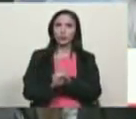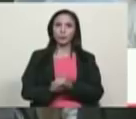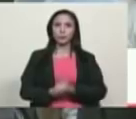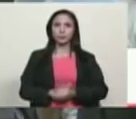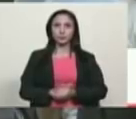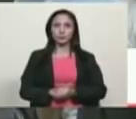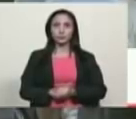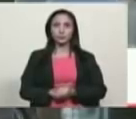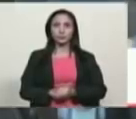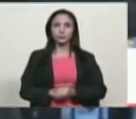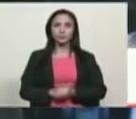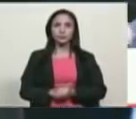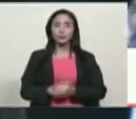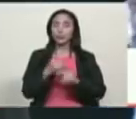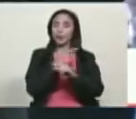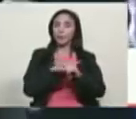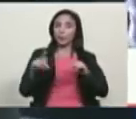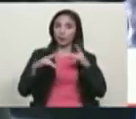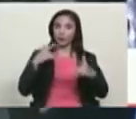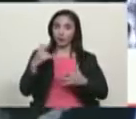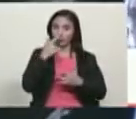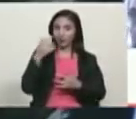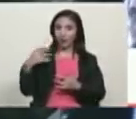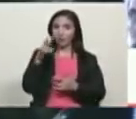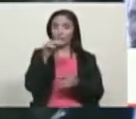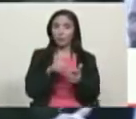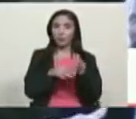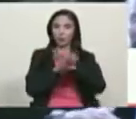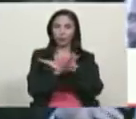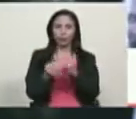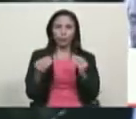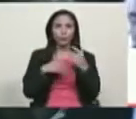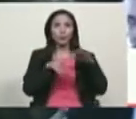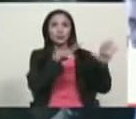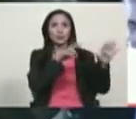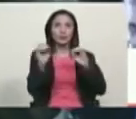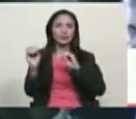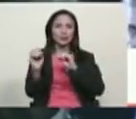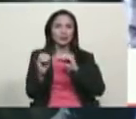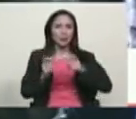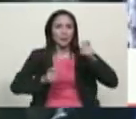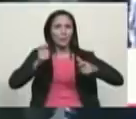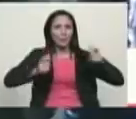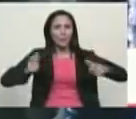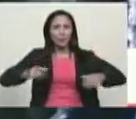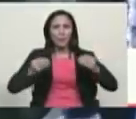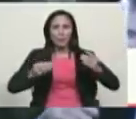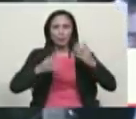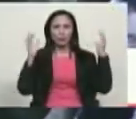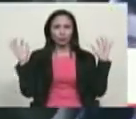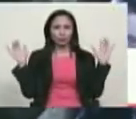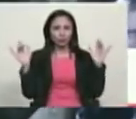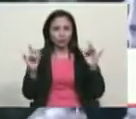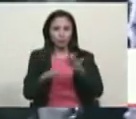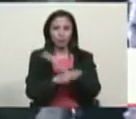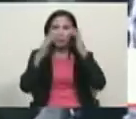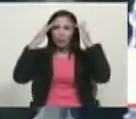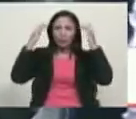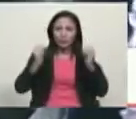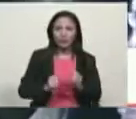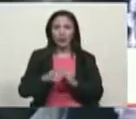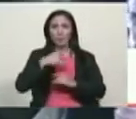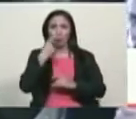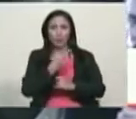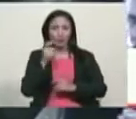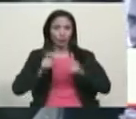Pero aquel evento del 2004 fue tremendo. Vinieron más de 700 intelectuales, activistas,